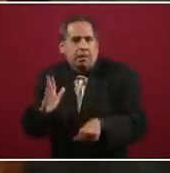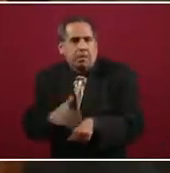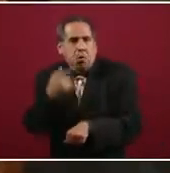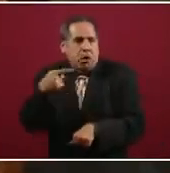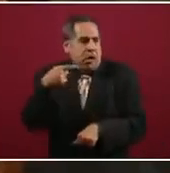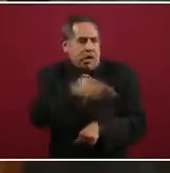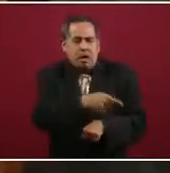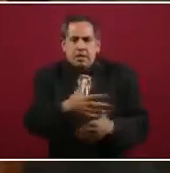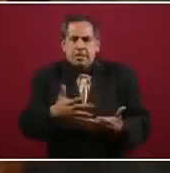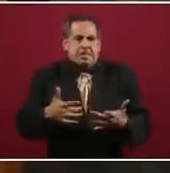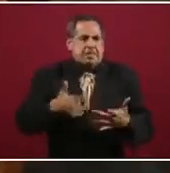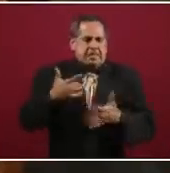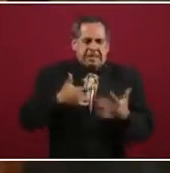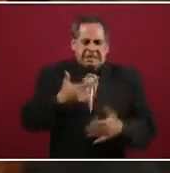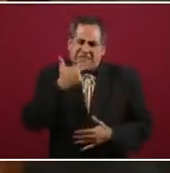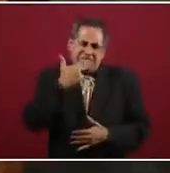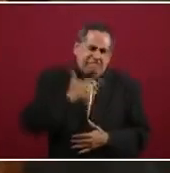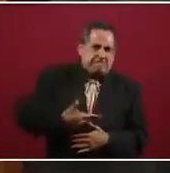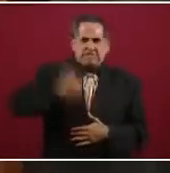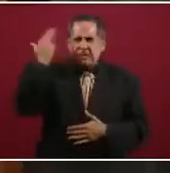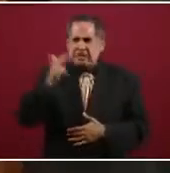población a arriesgar todo.